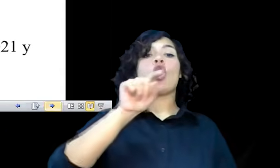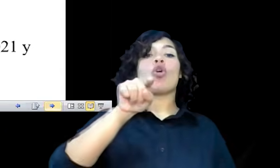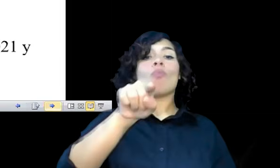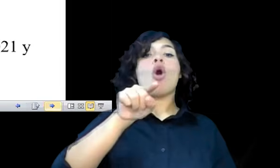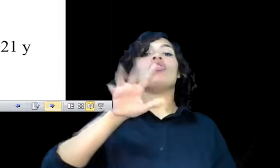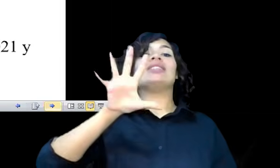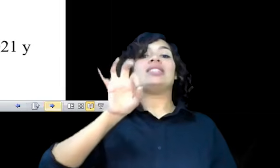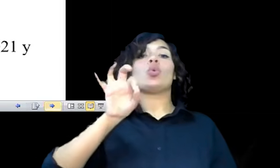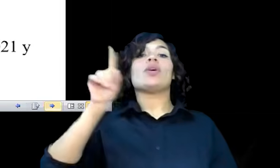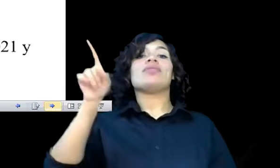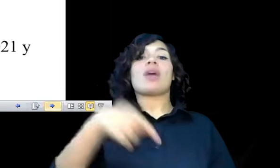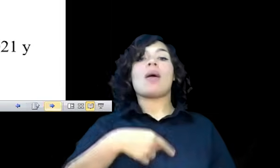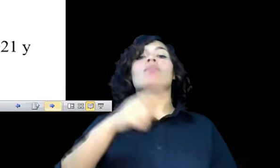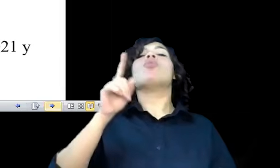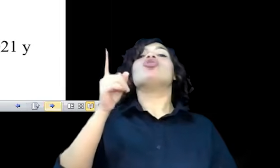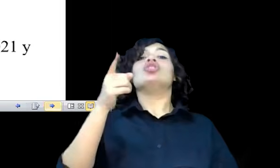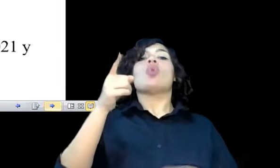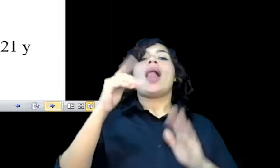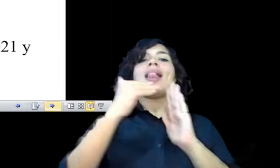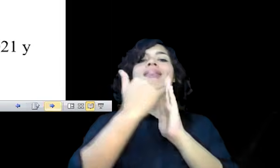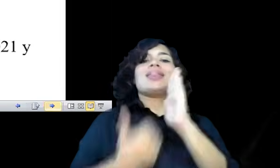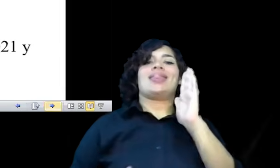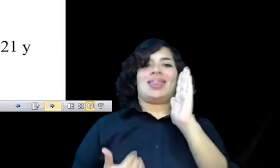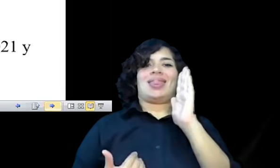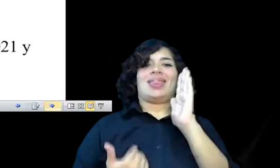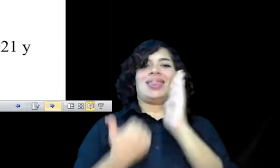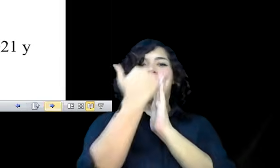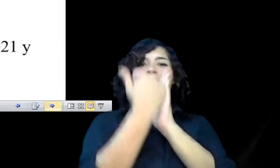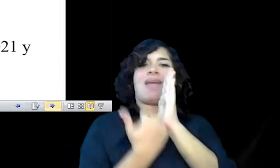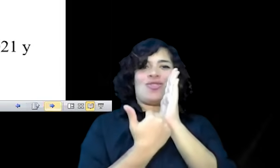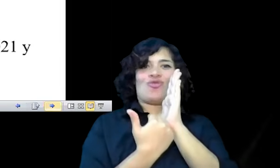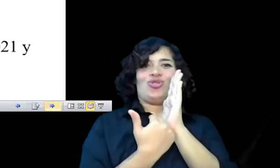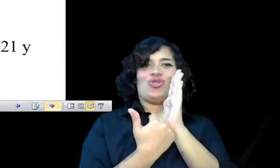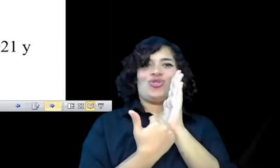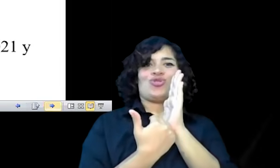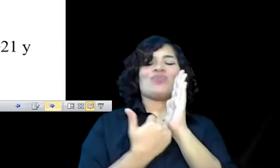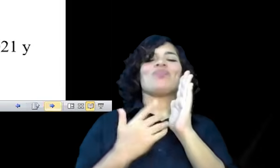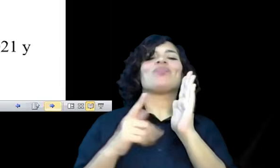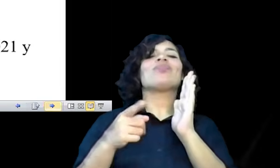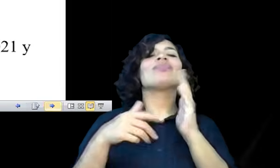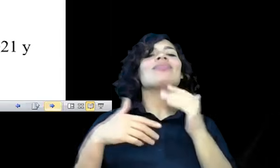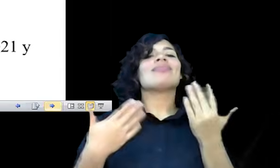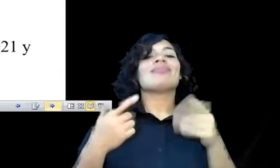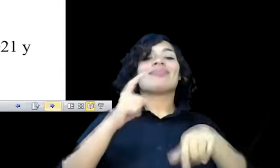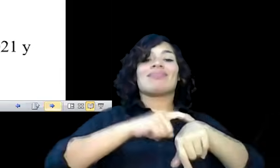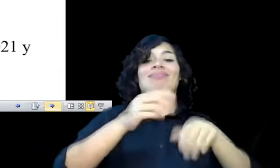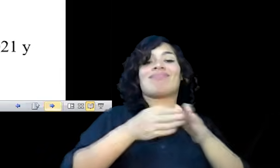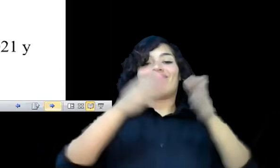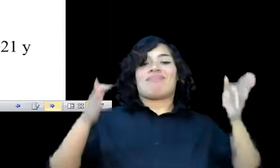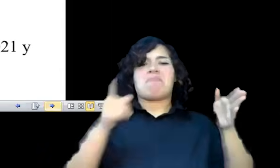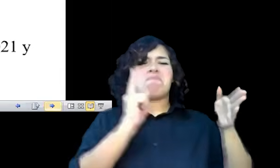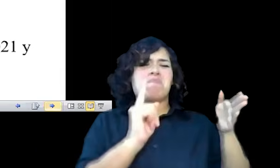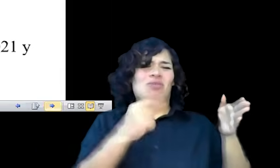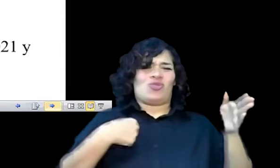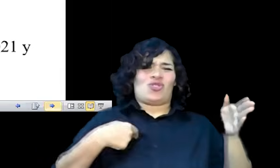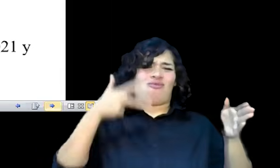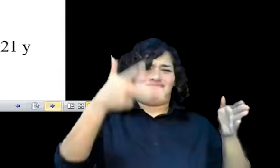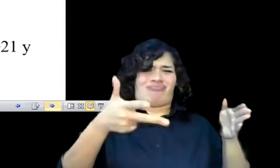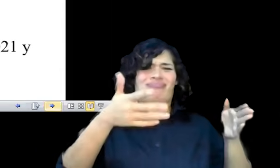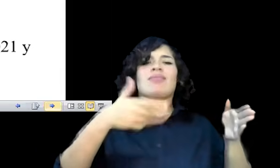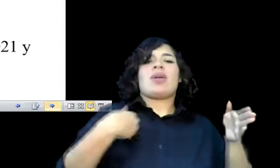puntos porcentuales de la alícuota del impuesto, como ya dije antes, por los periodos 2023,